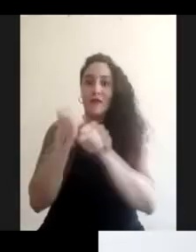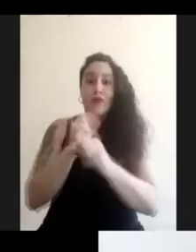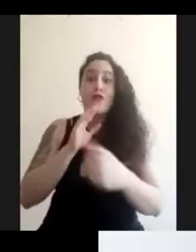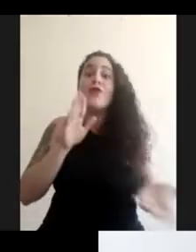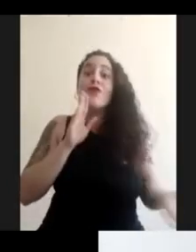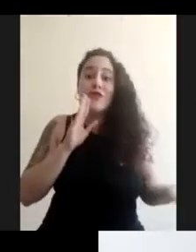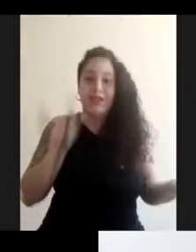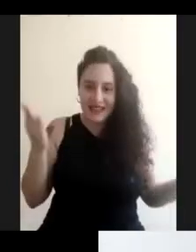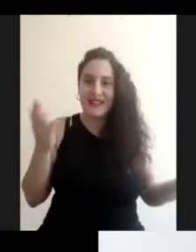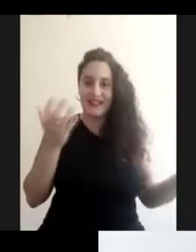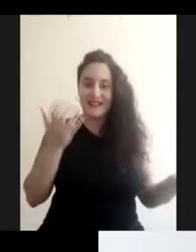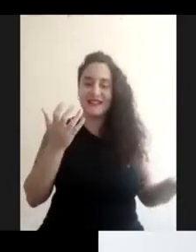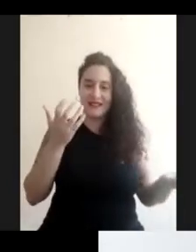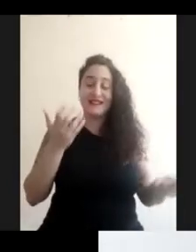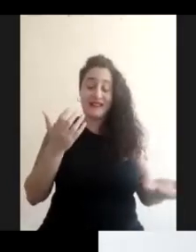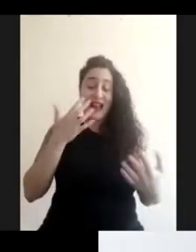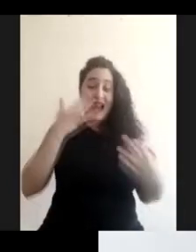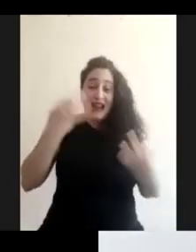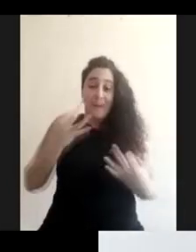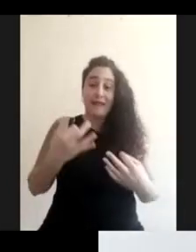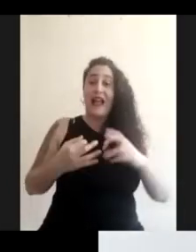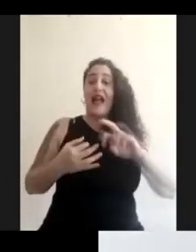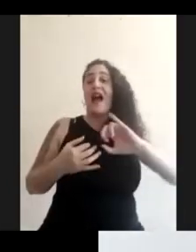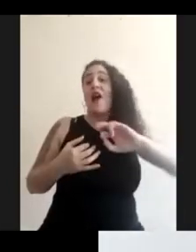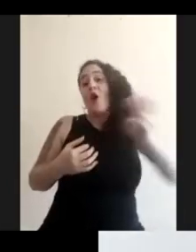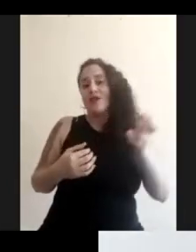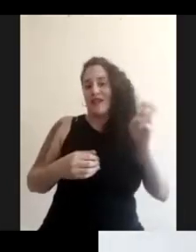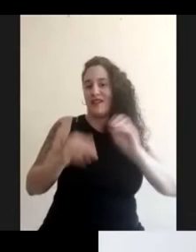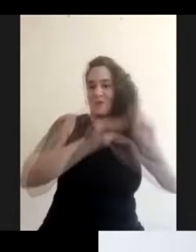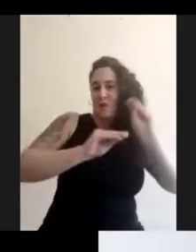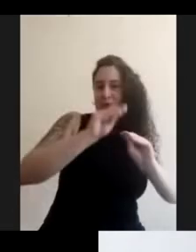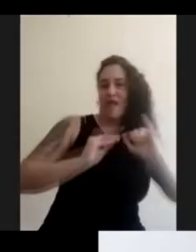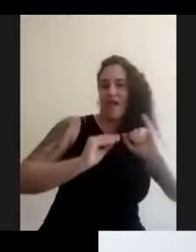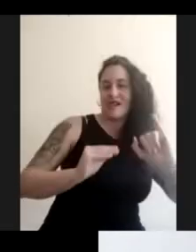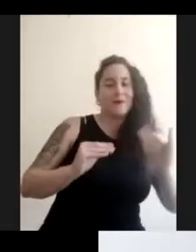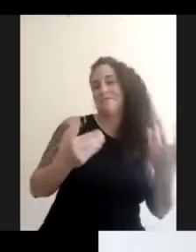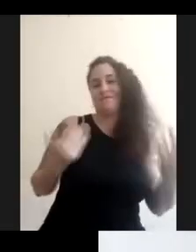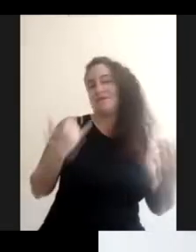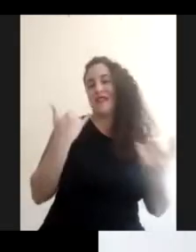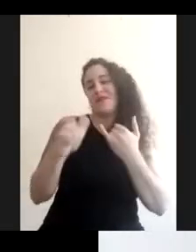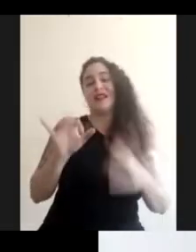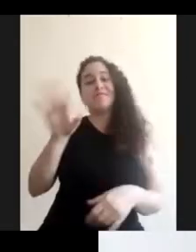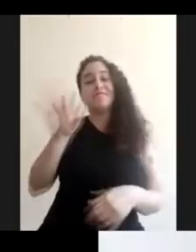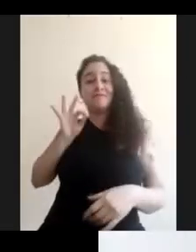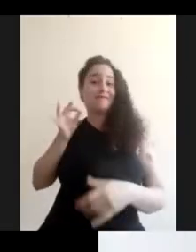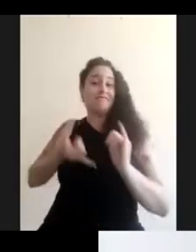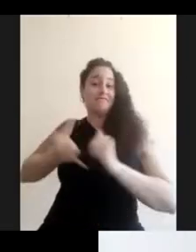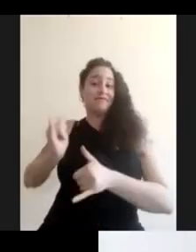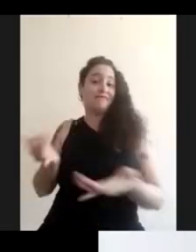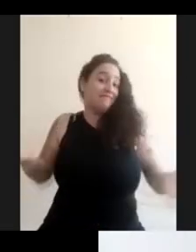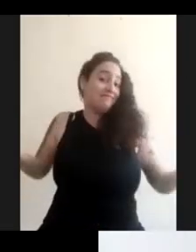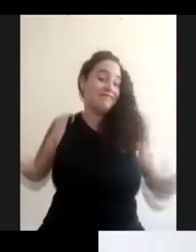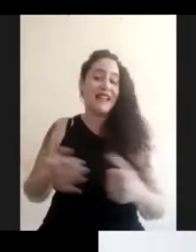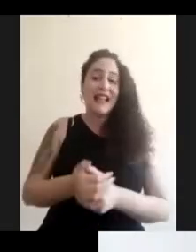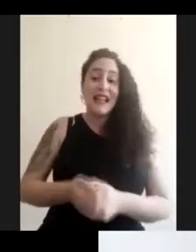otras soluciones seguramente, pero bueno, se ha optado por esta. Y nada, los usuarios